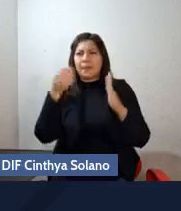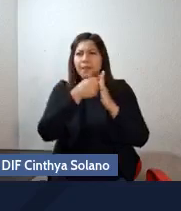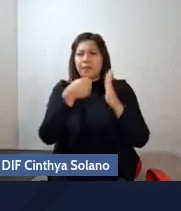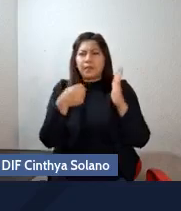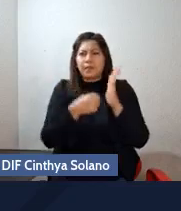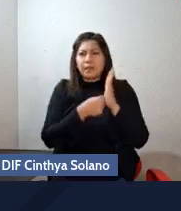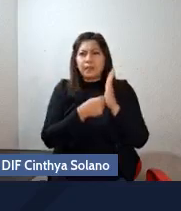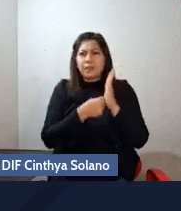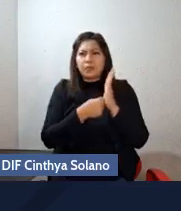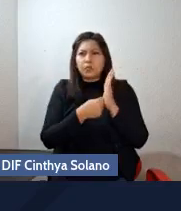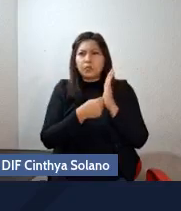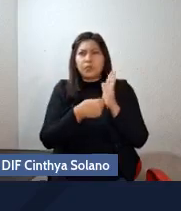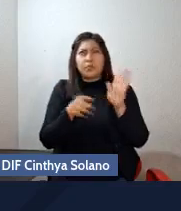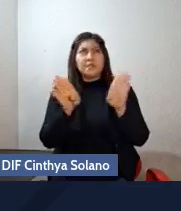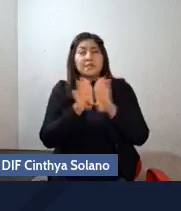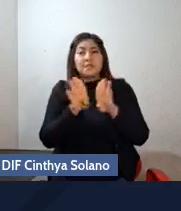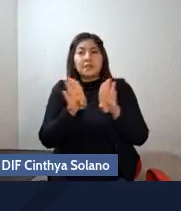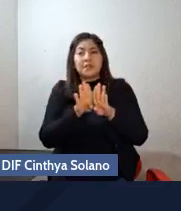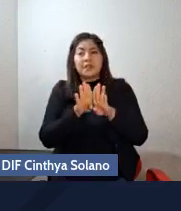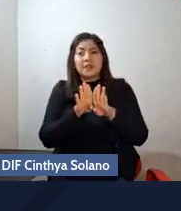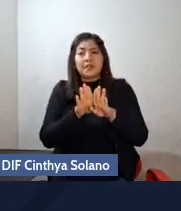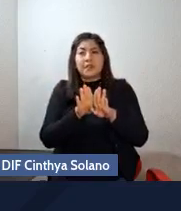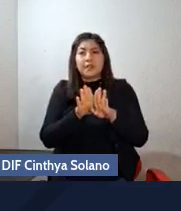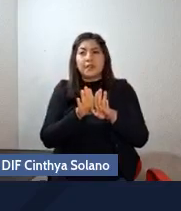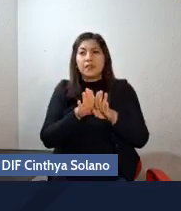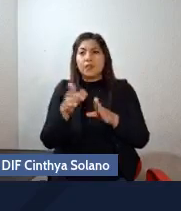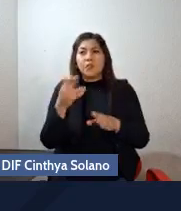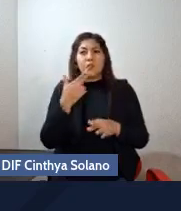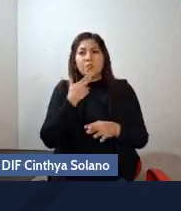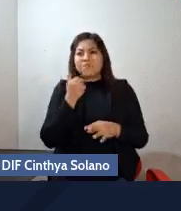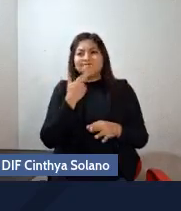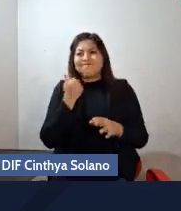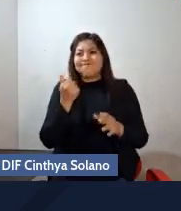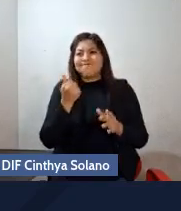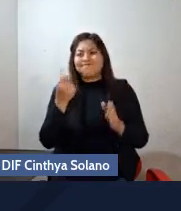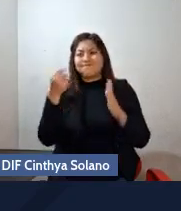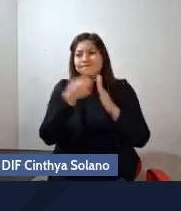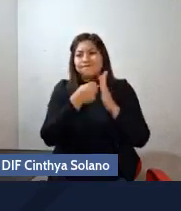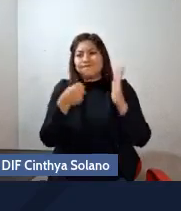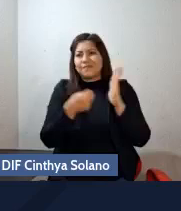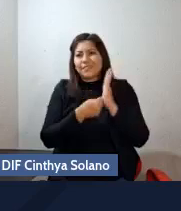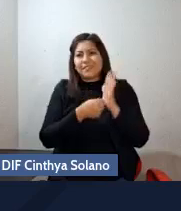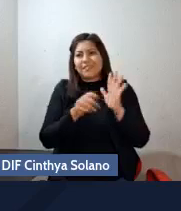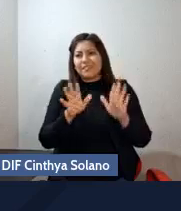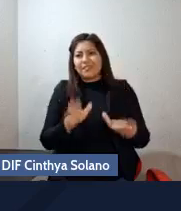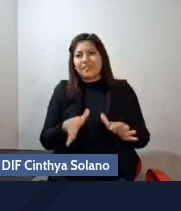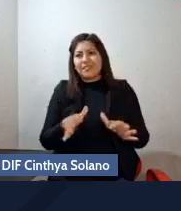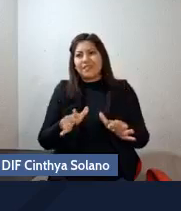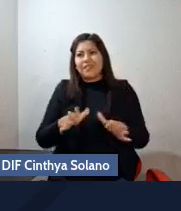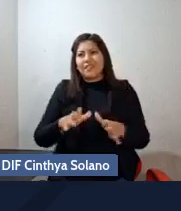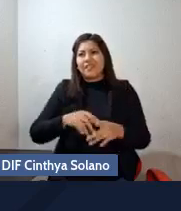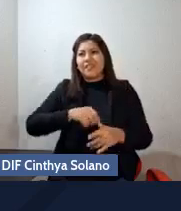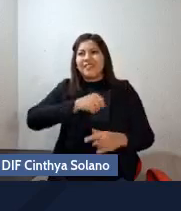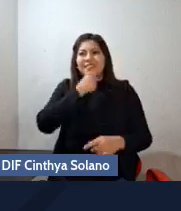digamos que sean utilizados, ¿no? Hay testamentos que ya son, digamos, obsoletos.